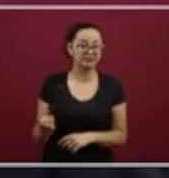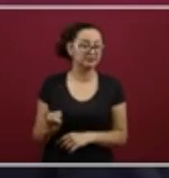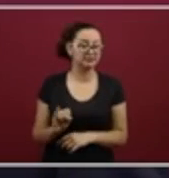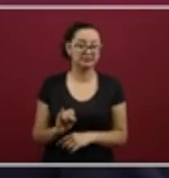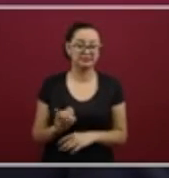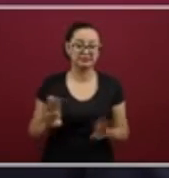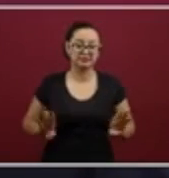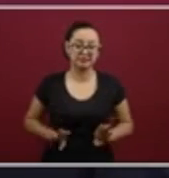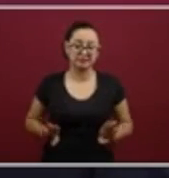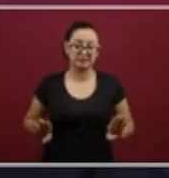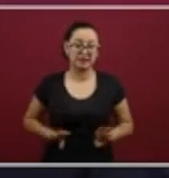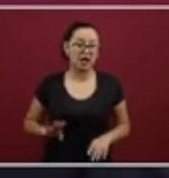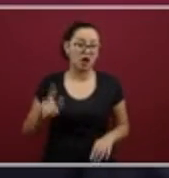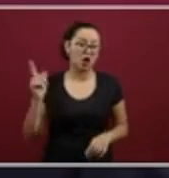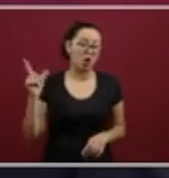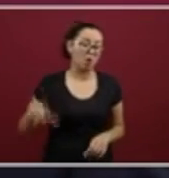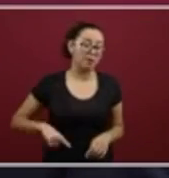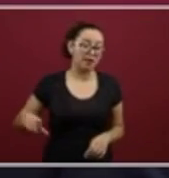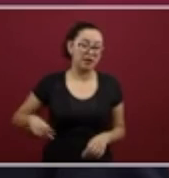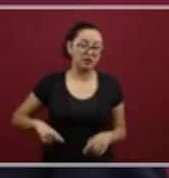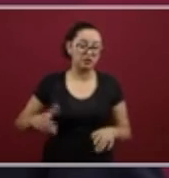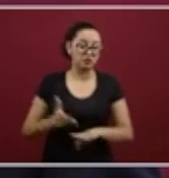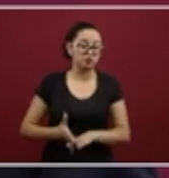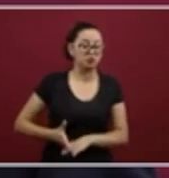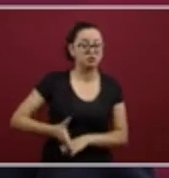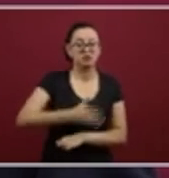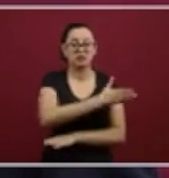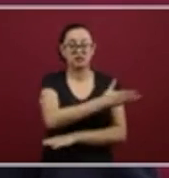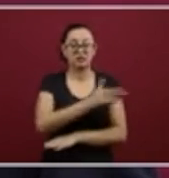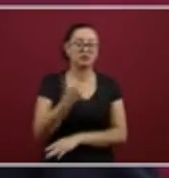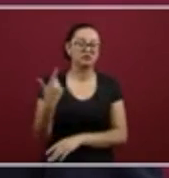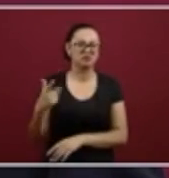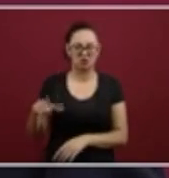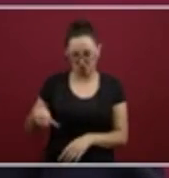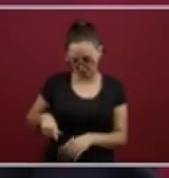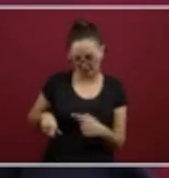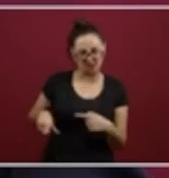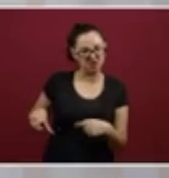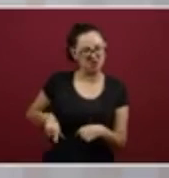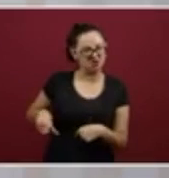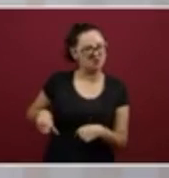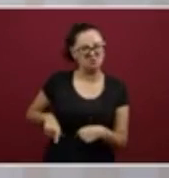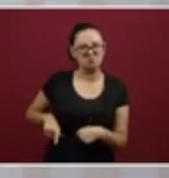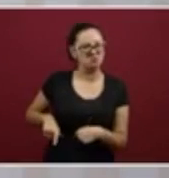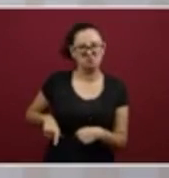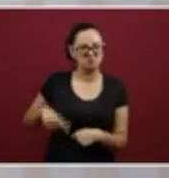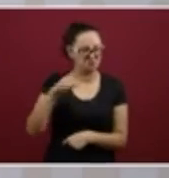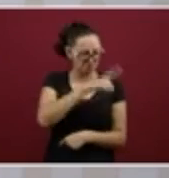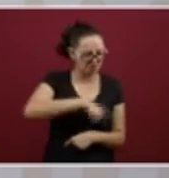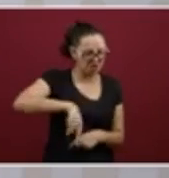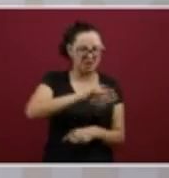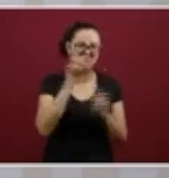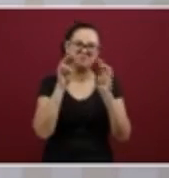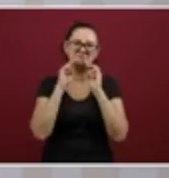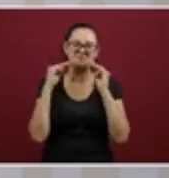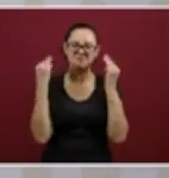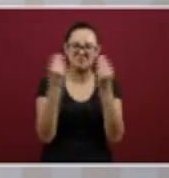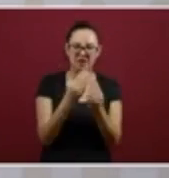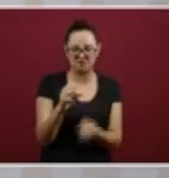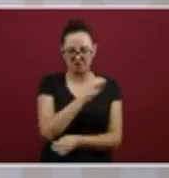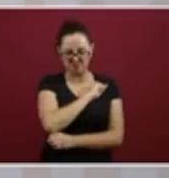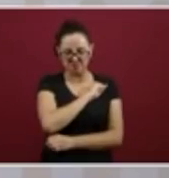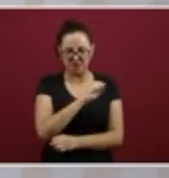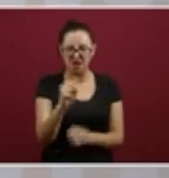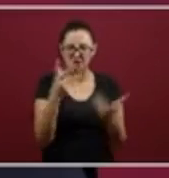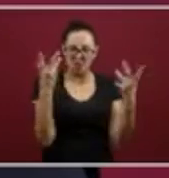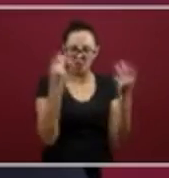o mejor dicho, los traficantes de influencia con el apoyo de los gobiernos anteriores.